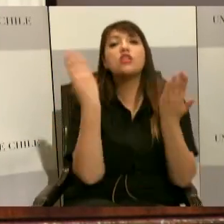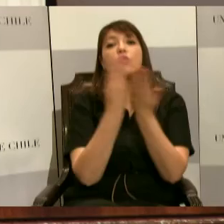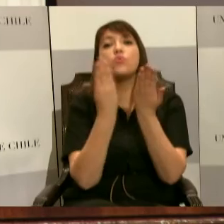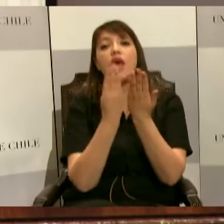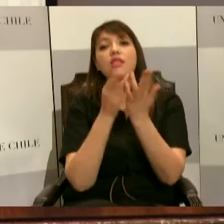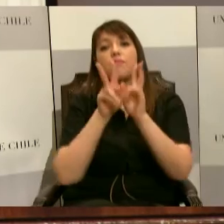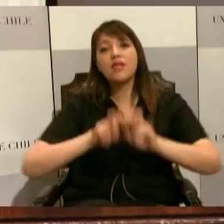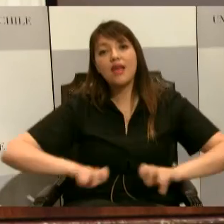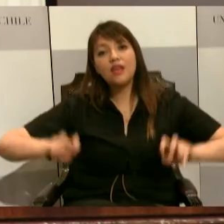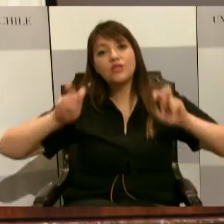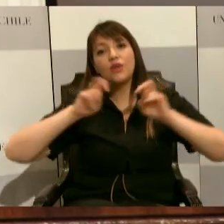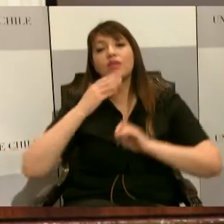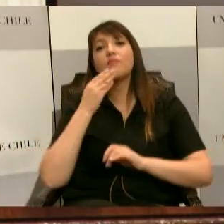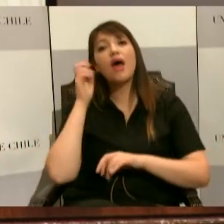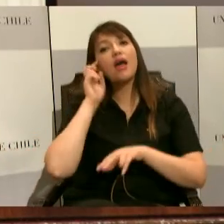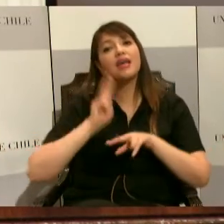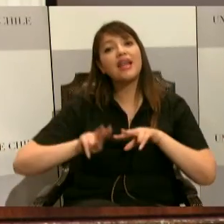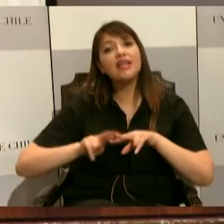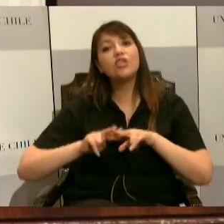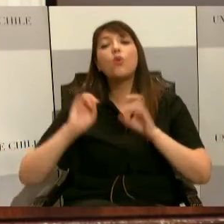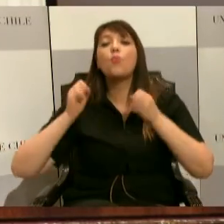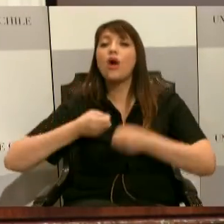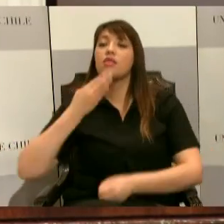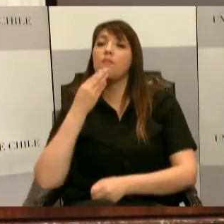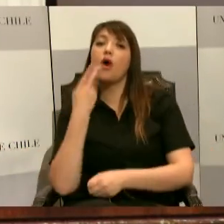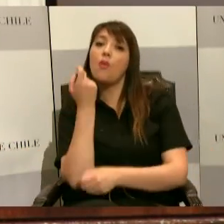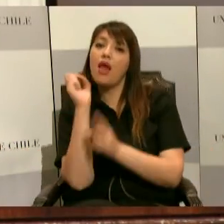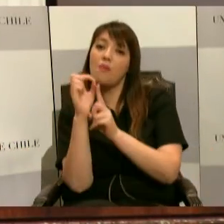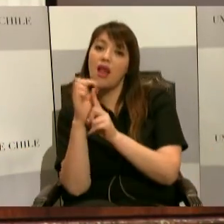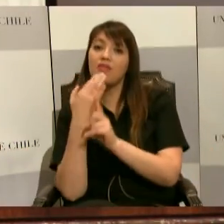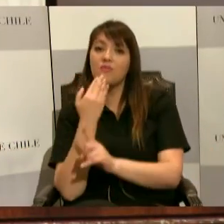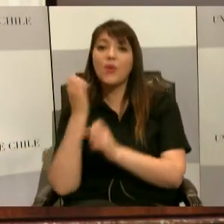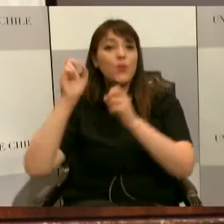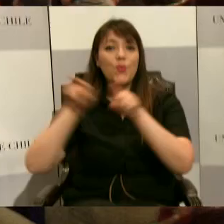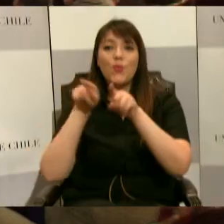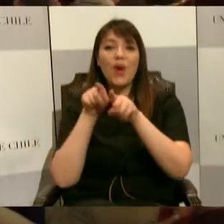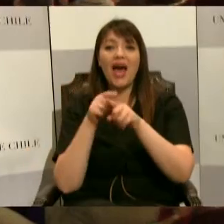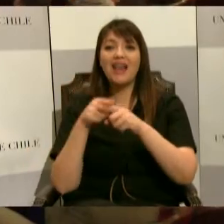investigación y creación, o puede referirse a un modelo de negocio.